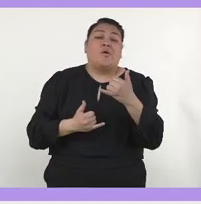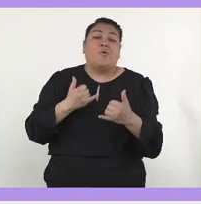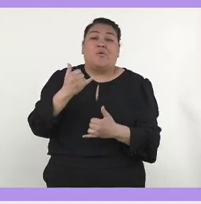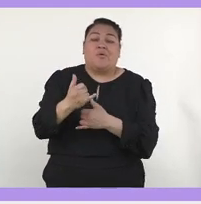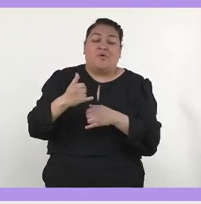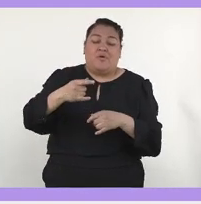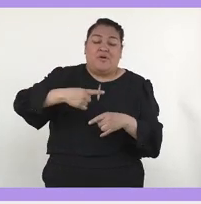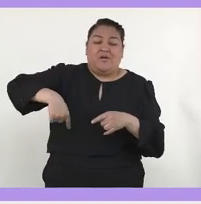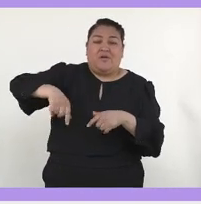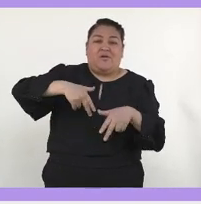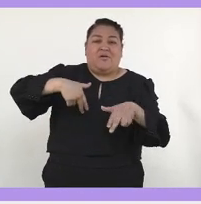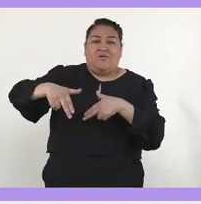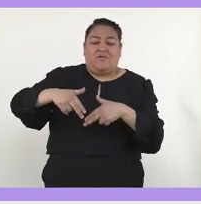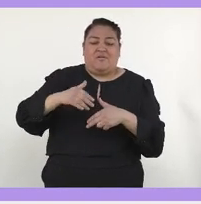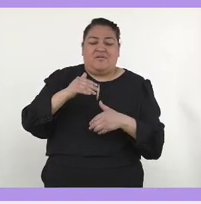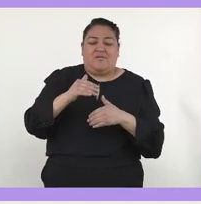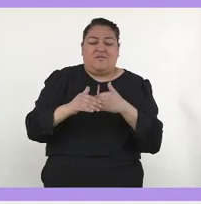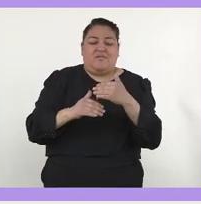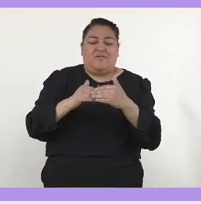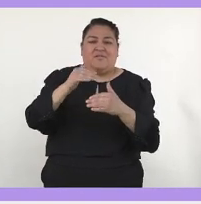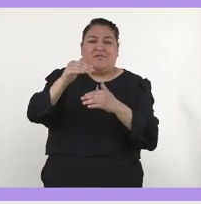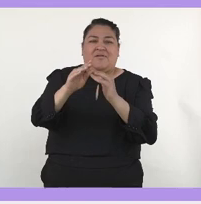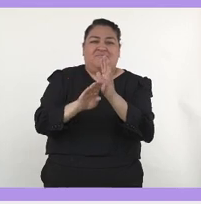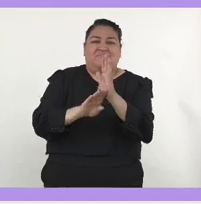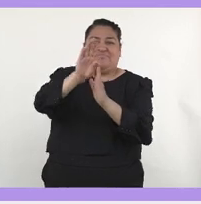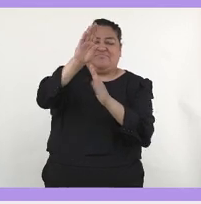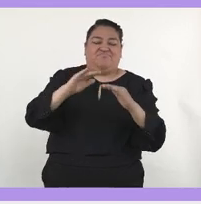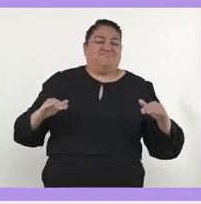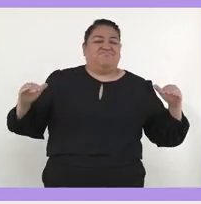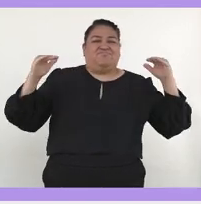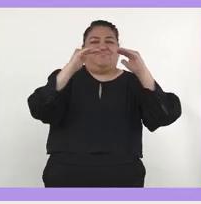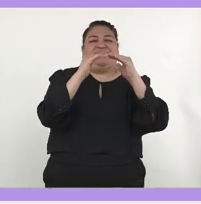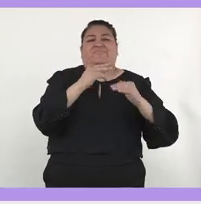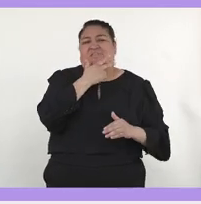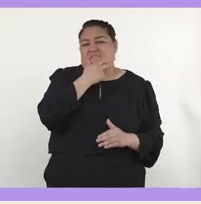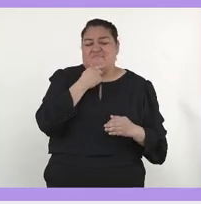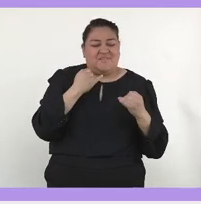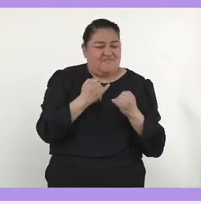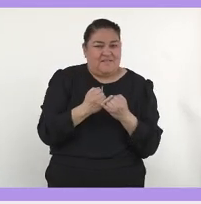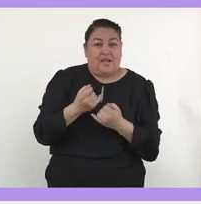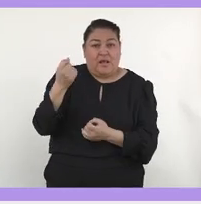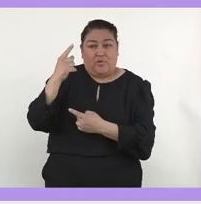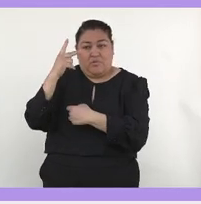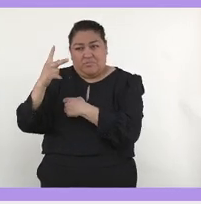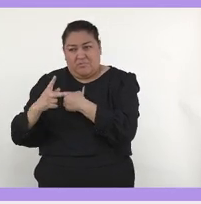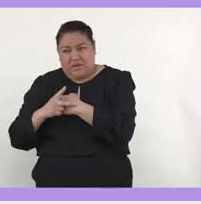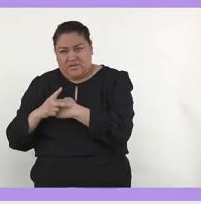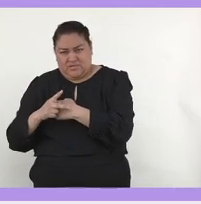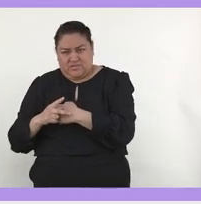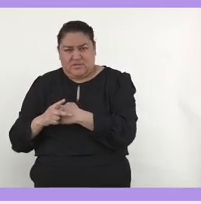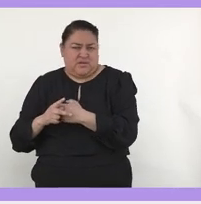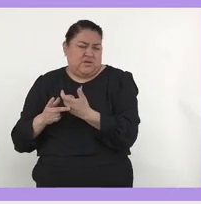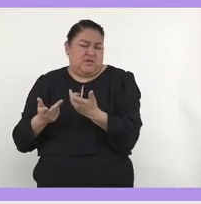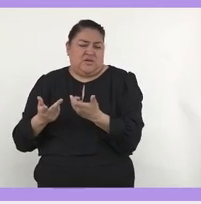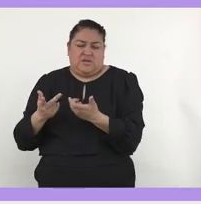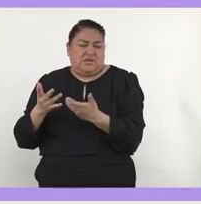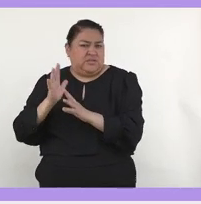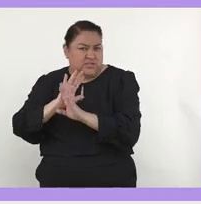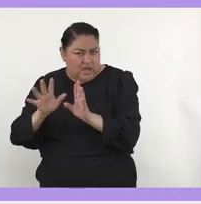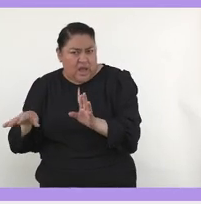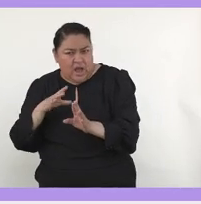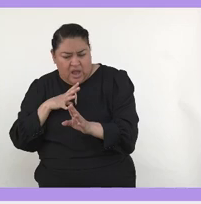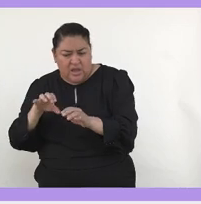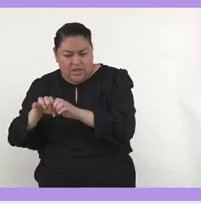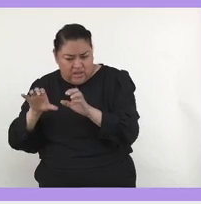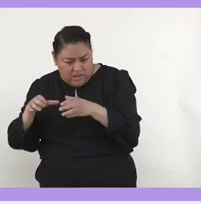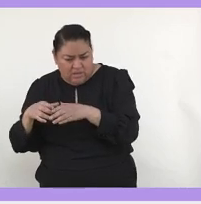tarde o temprano pero va a acabar triunfando hay países que llegaron antes hay países que van llegando un poquito más atrás pero